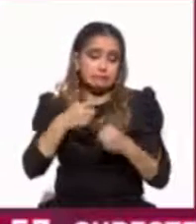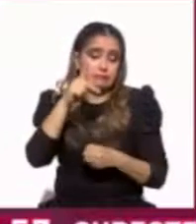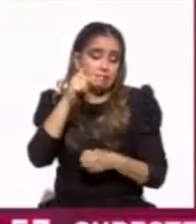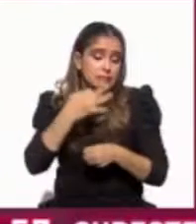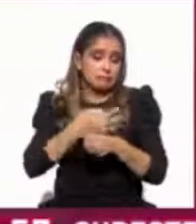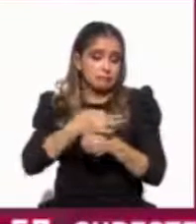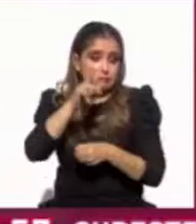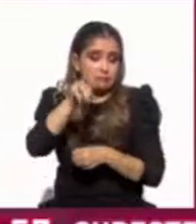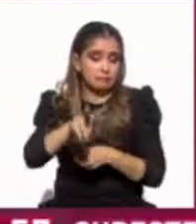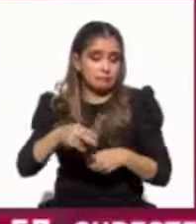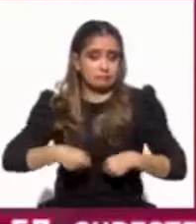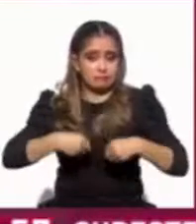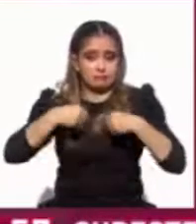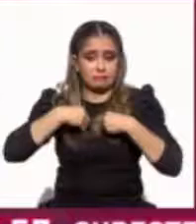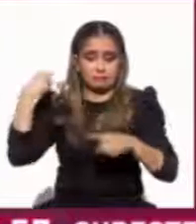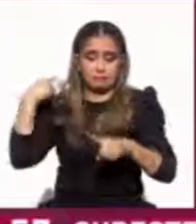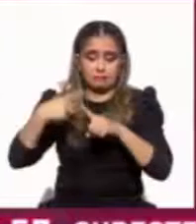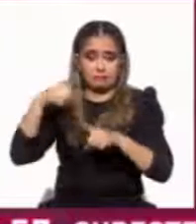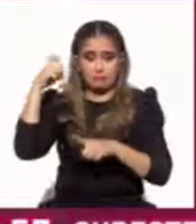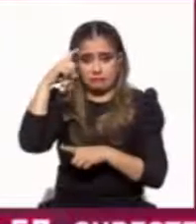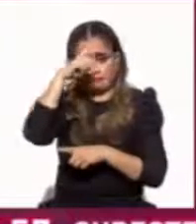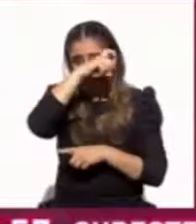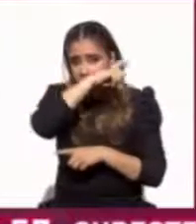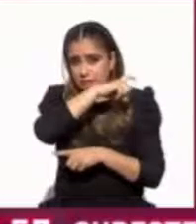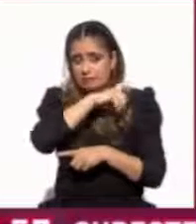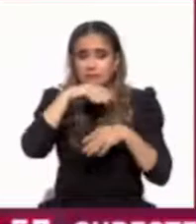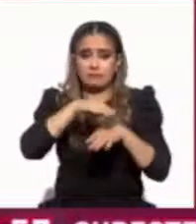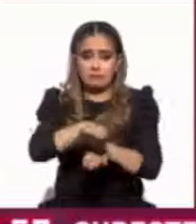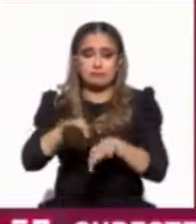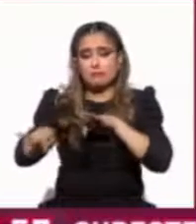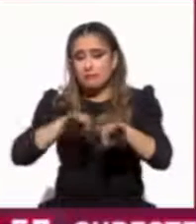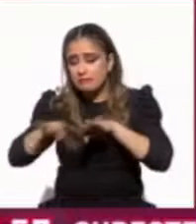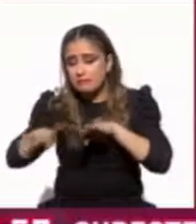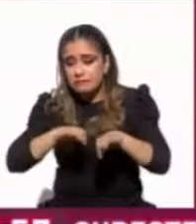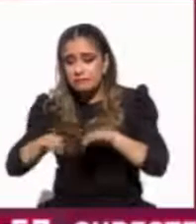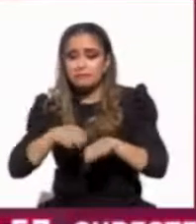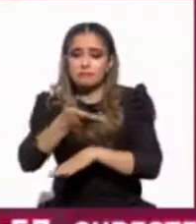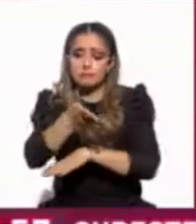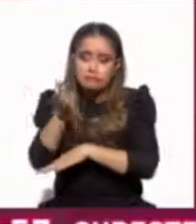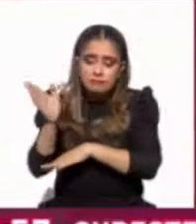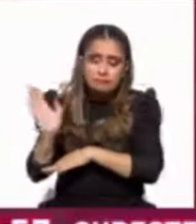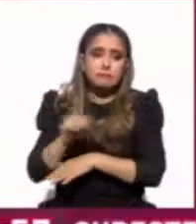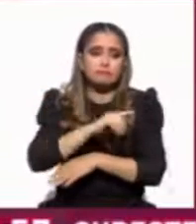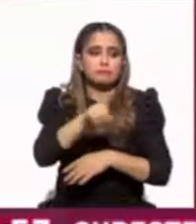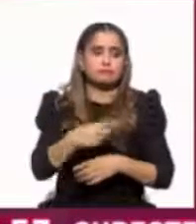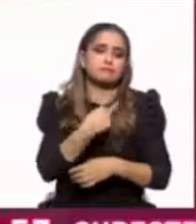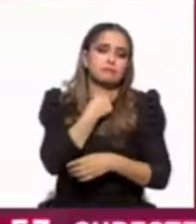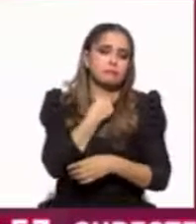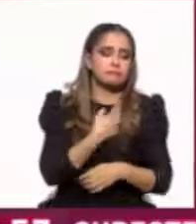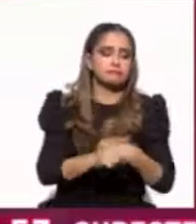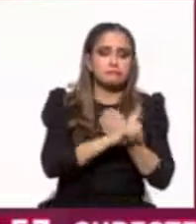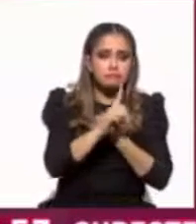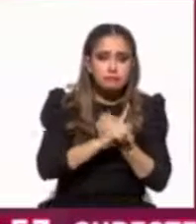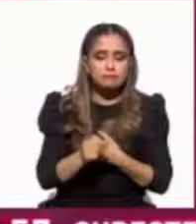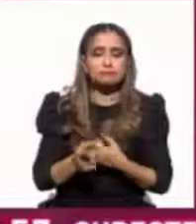realidad de lo que ha sido este año atípico en materia de empleo, sino solo, como dices, afectando en el sector